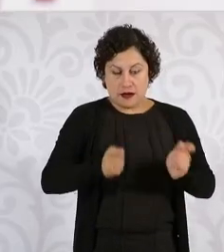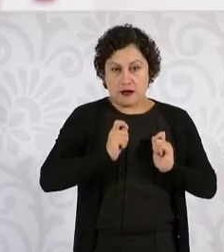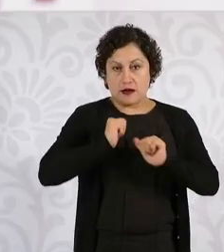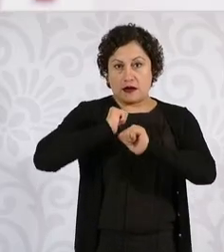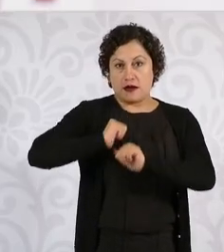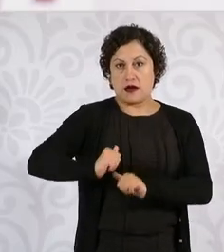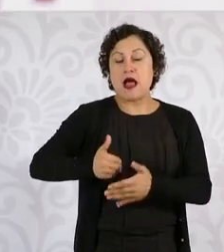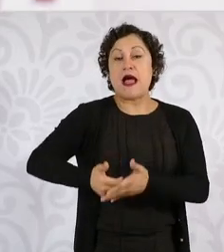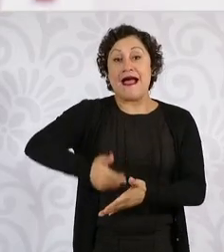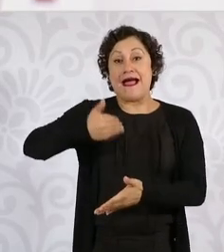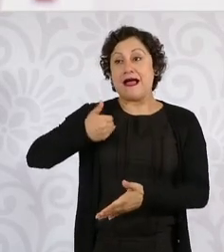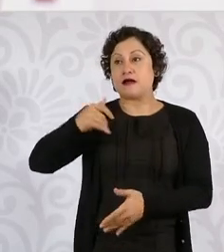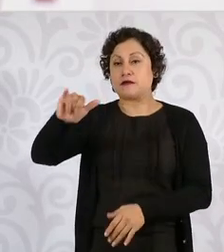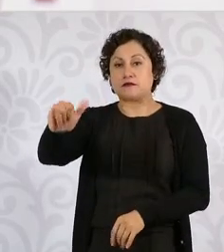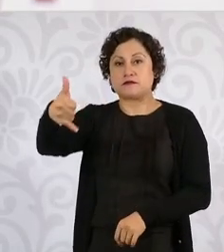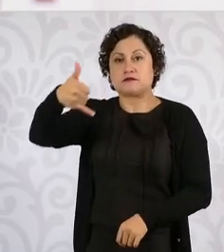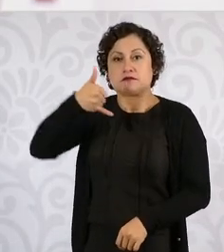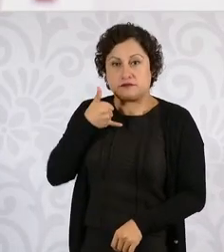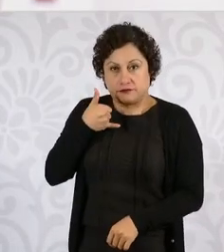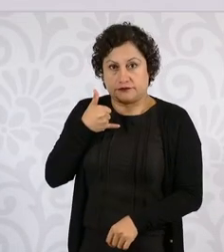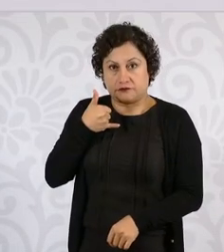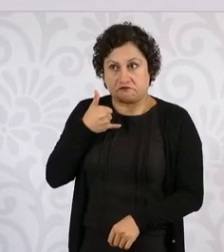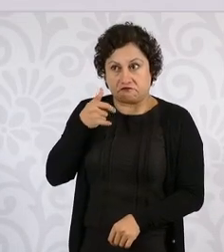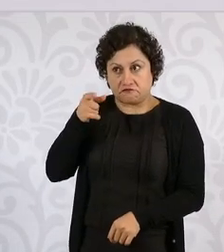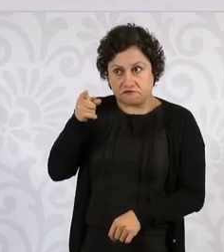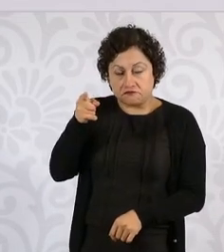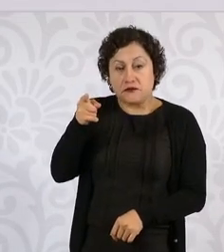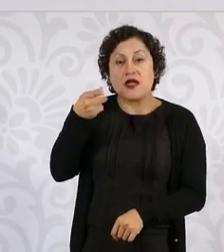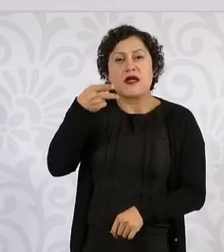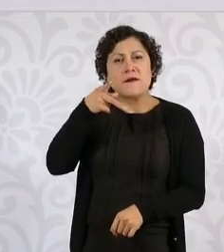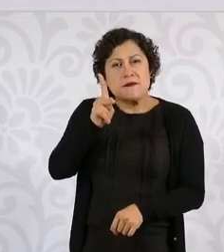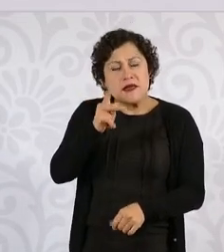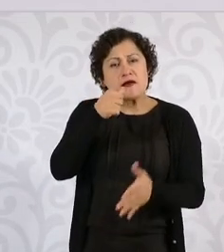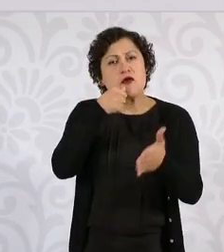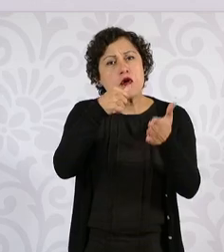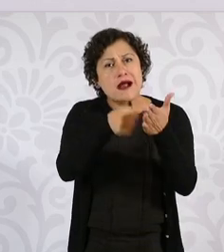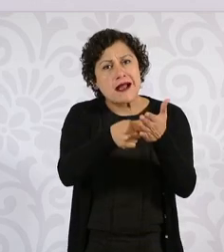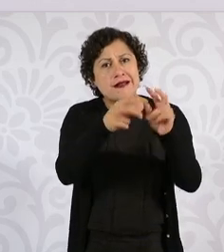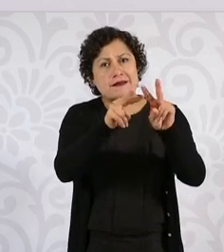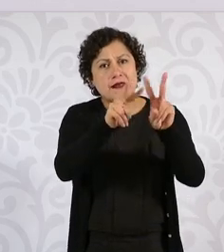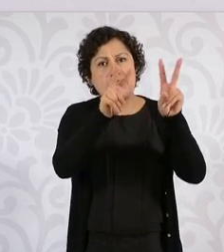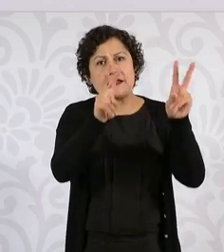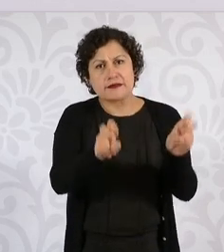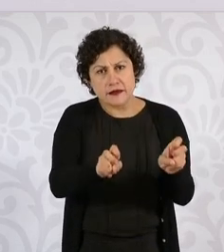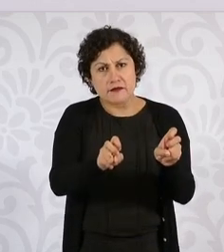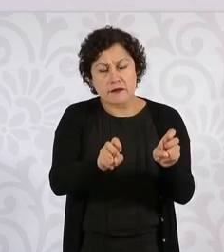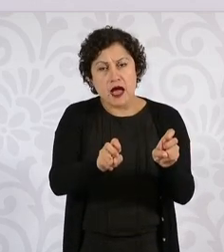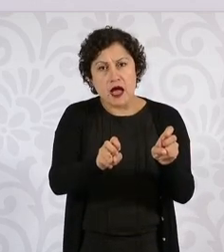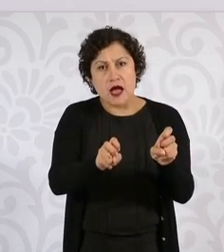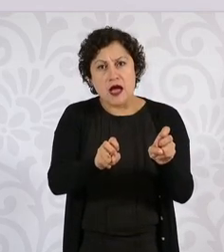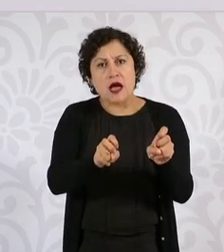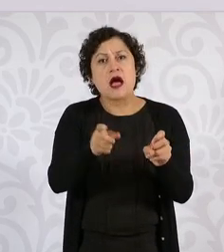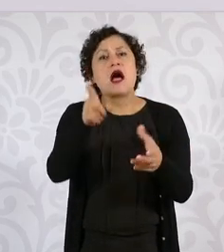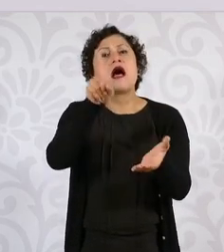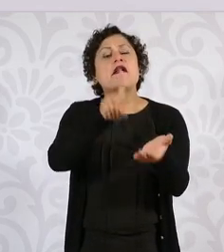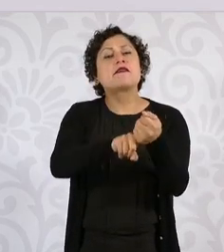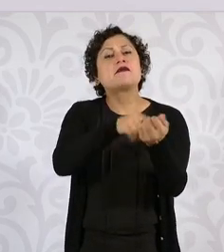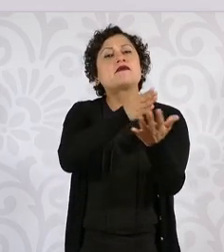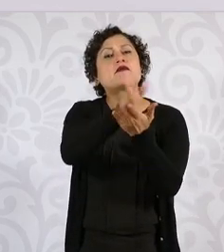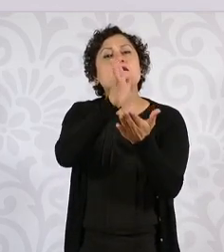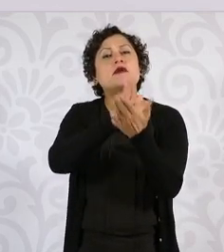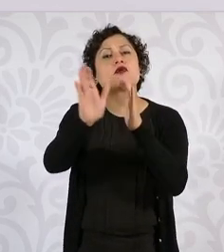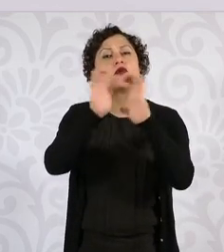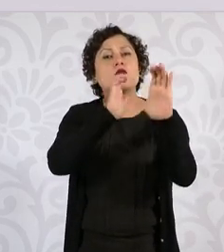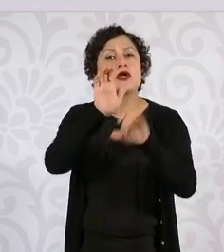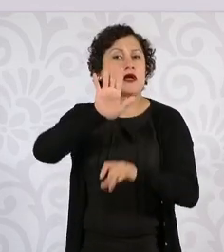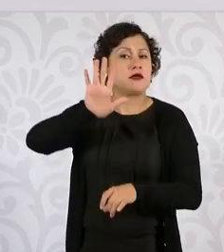carta, todo ha sido declaración de representantes del gobierno de España ante los medios de comunicación de